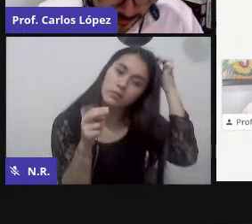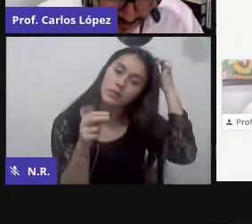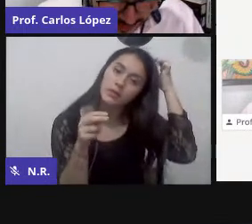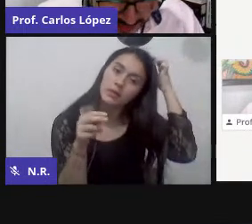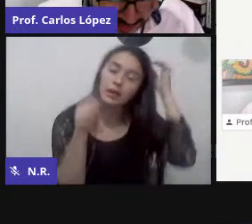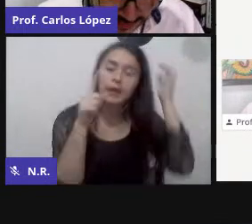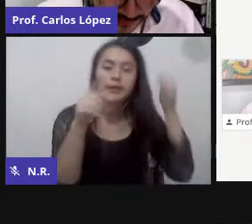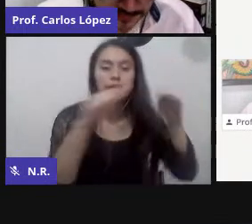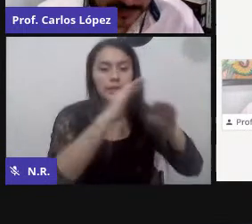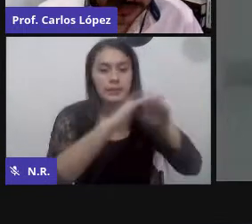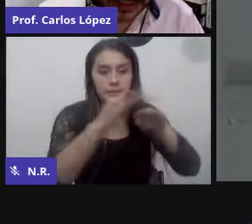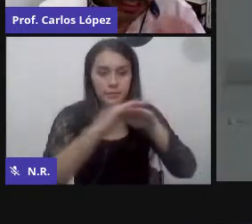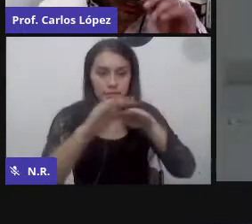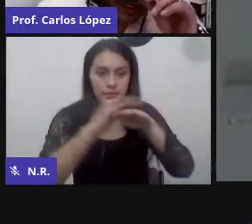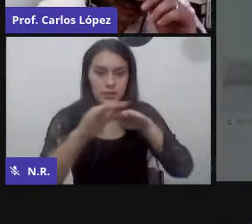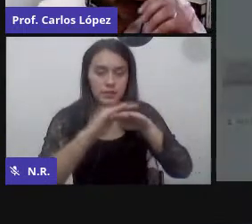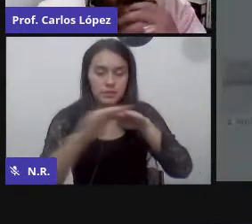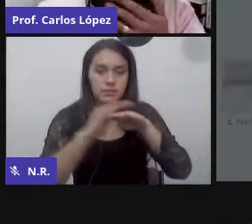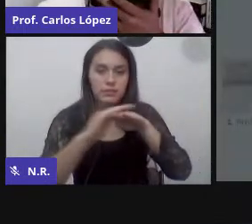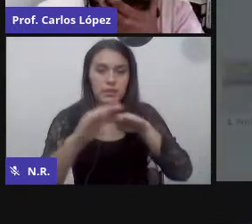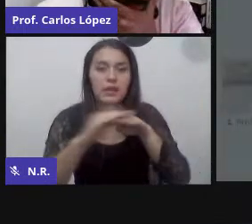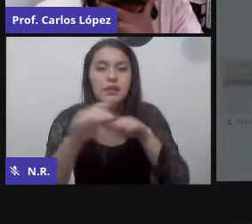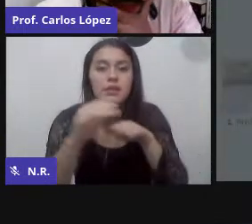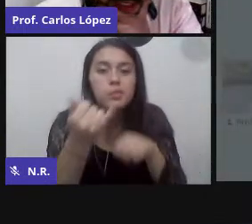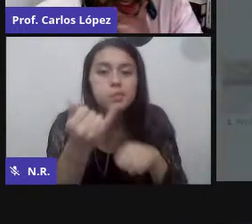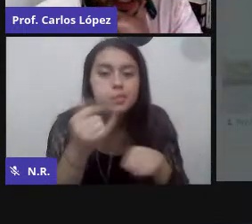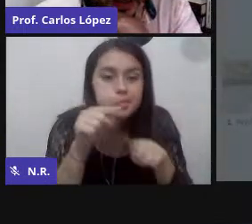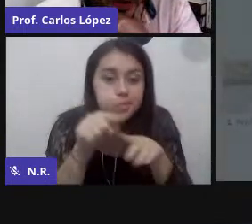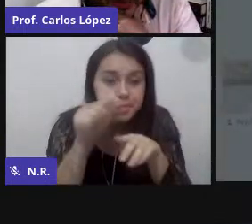digo invitar, ¿sí? Aquí puedo